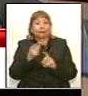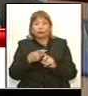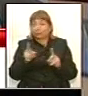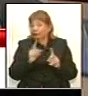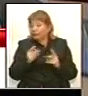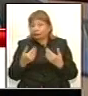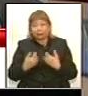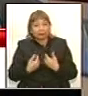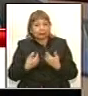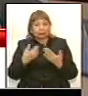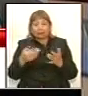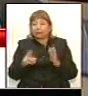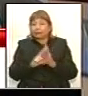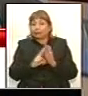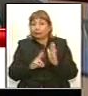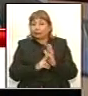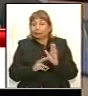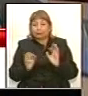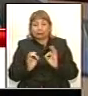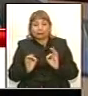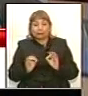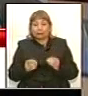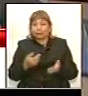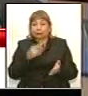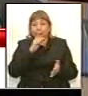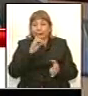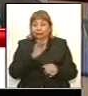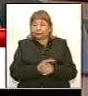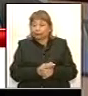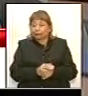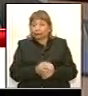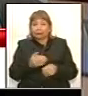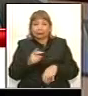el reglamento, mientras no se cumplan los plazos,